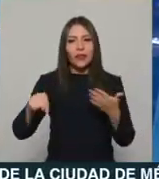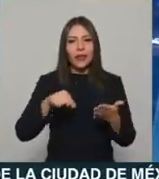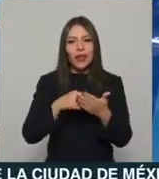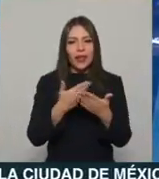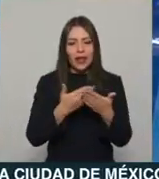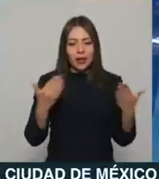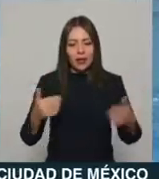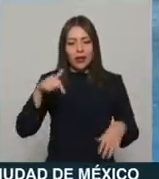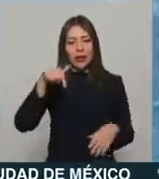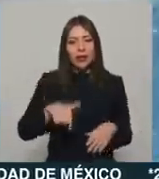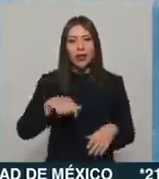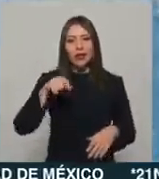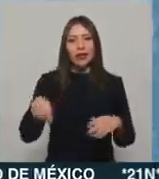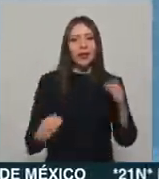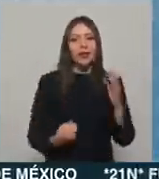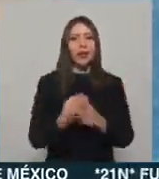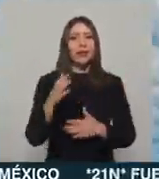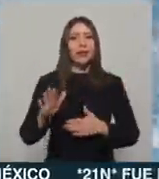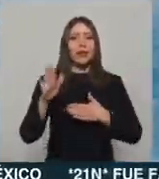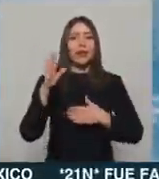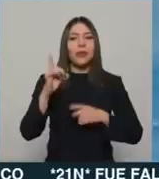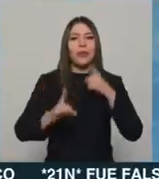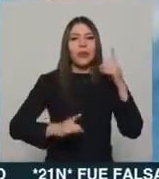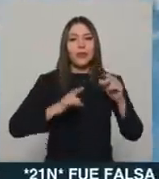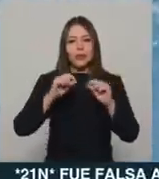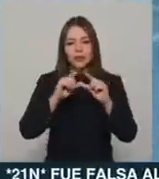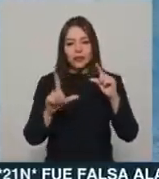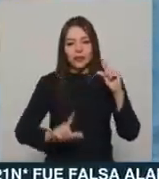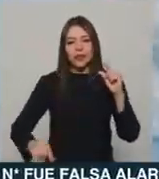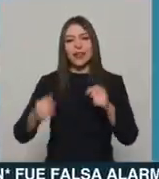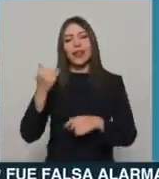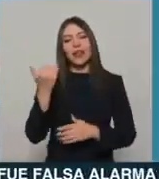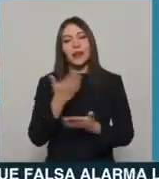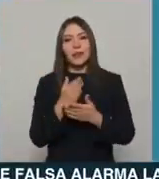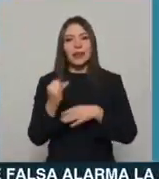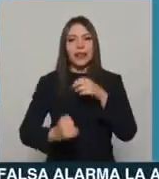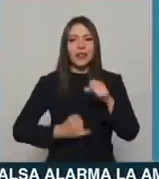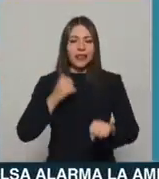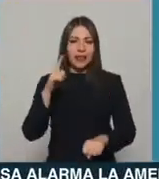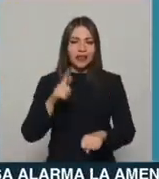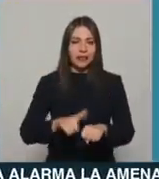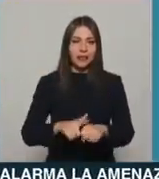aquí las nuevas promesas del deporte nacional e internacional. En las